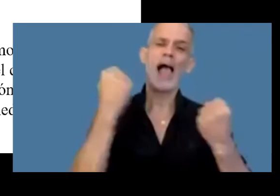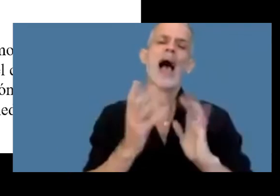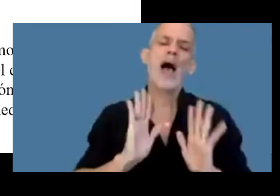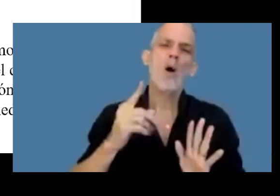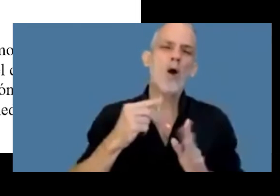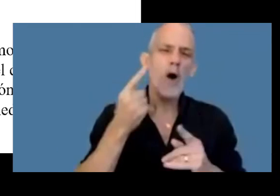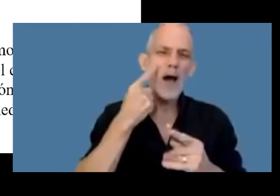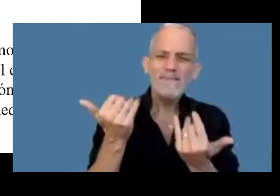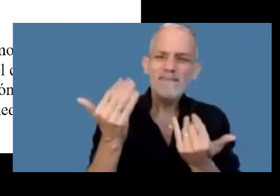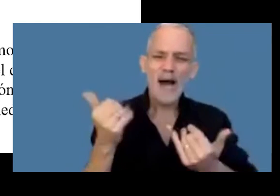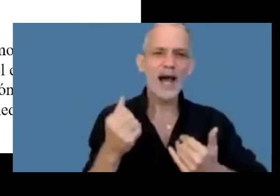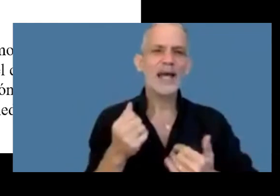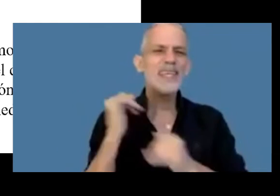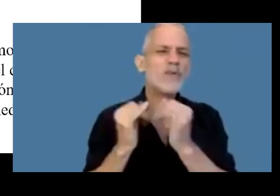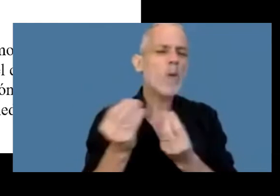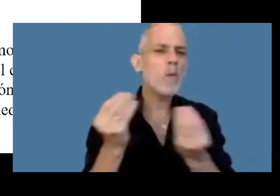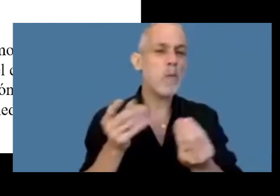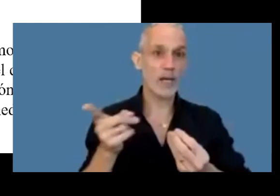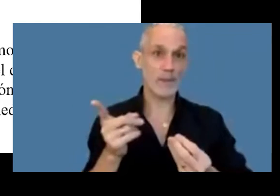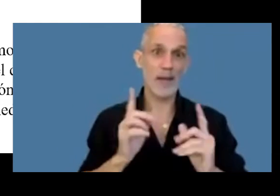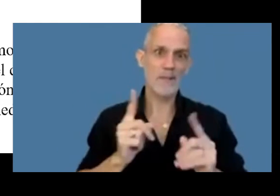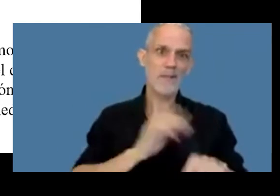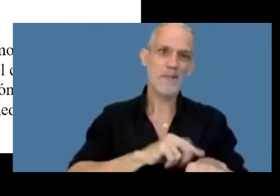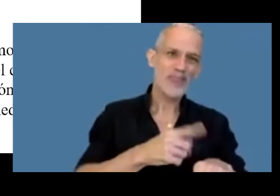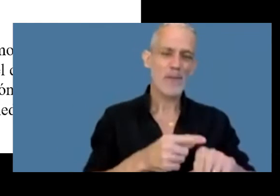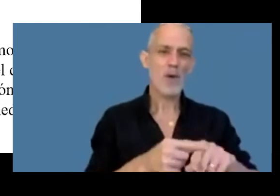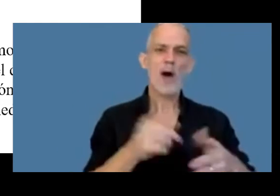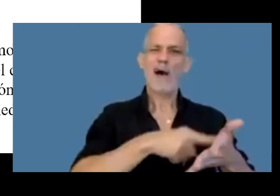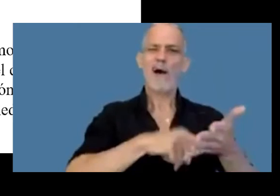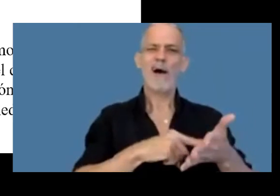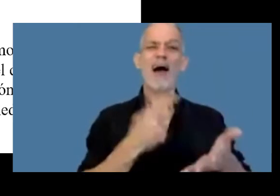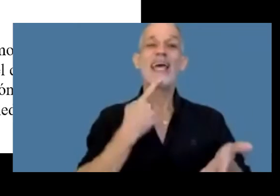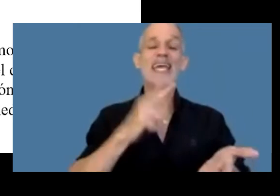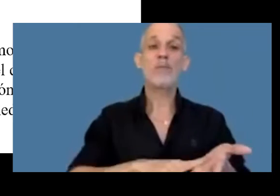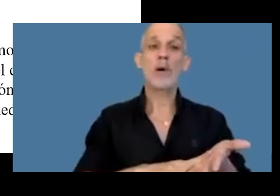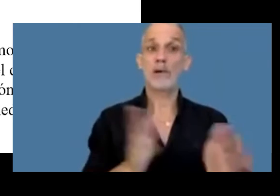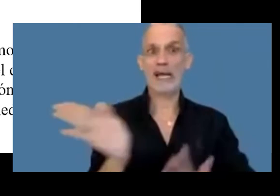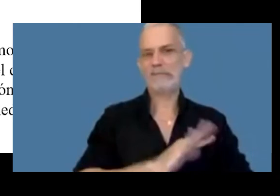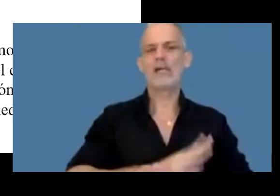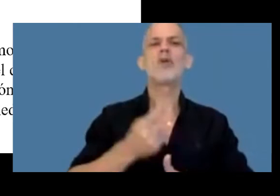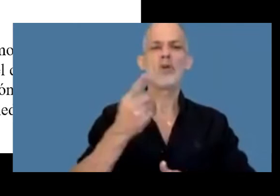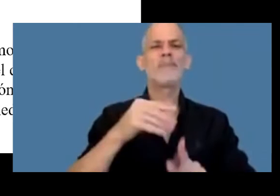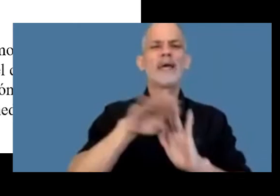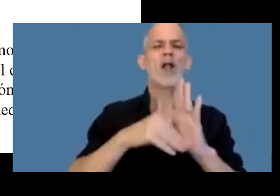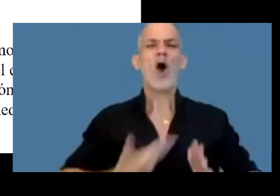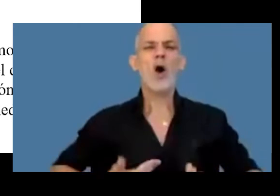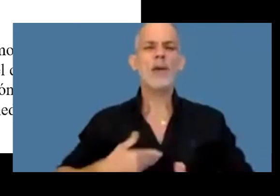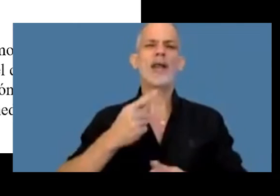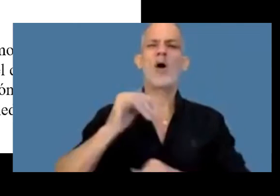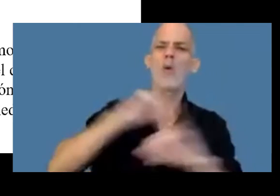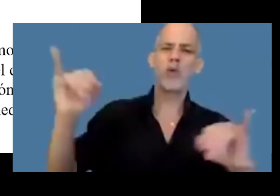colectar, es que al mismo tiempo que se elimina la tasa, el gobierno anunció otras medidas: compensar